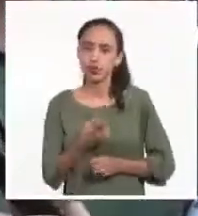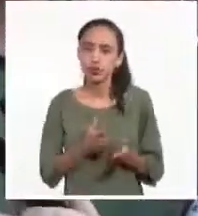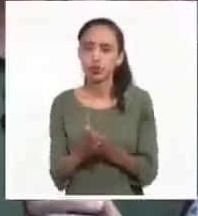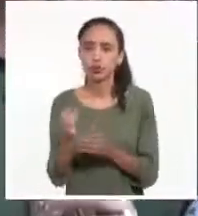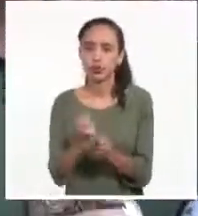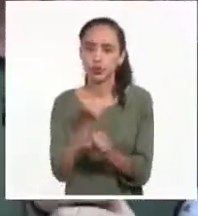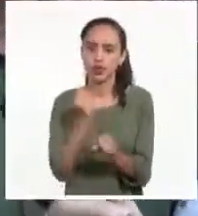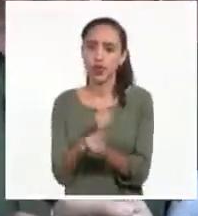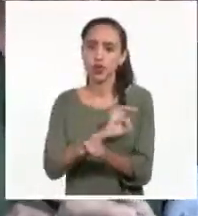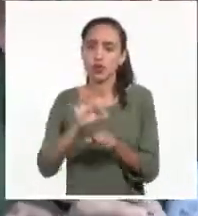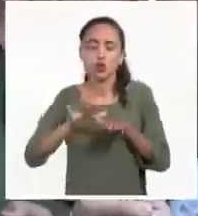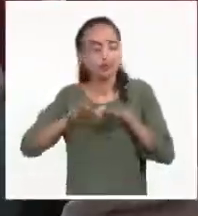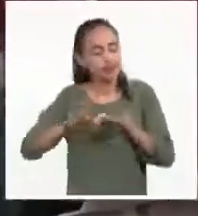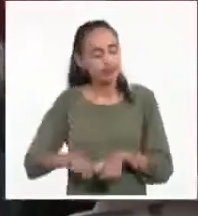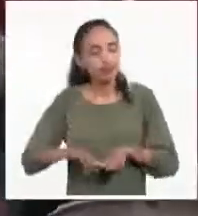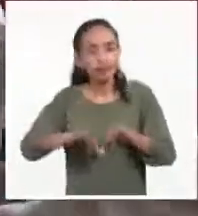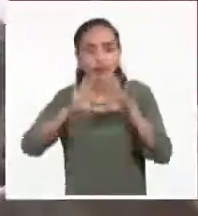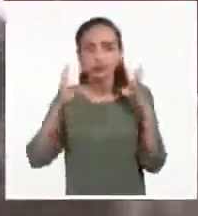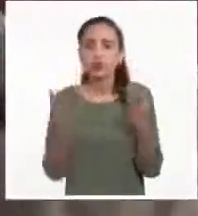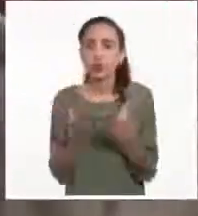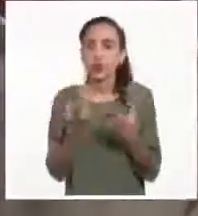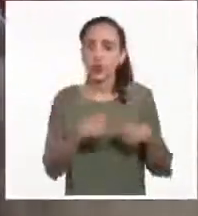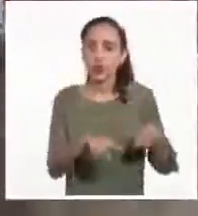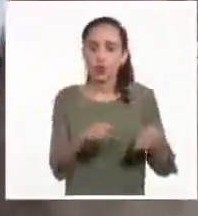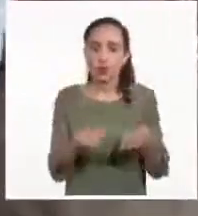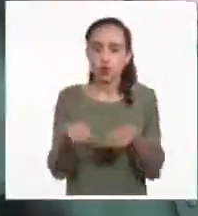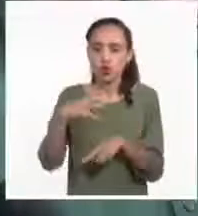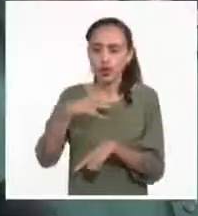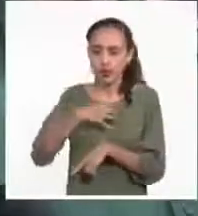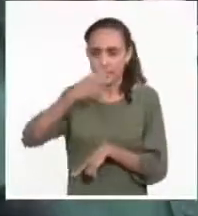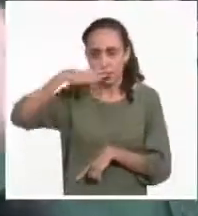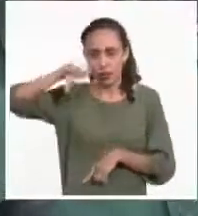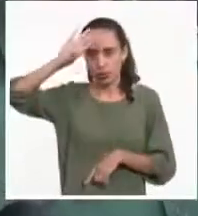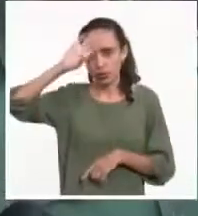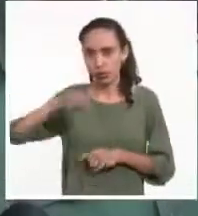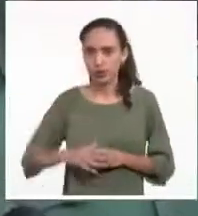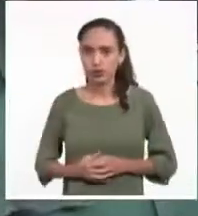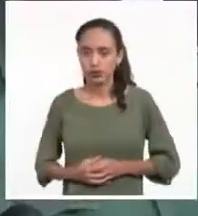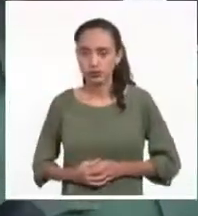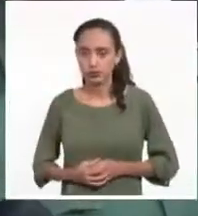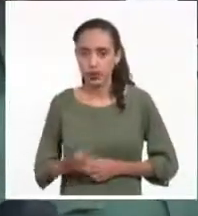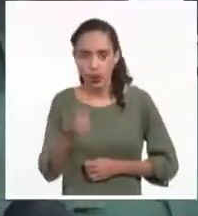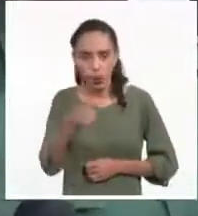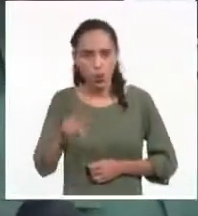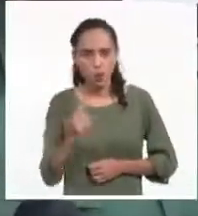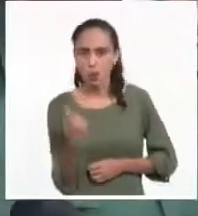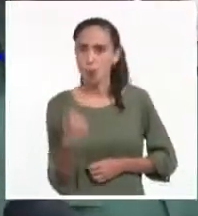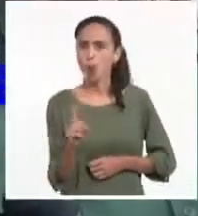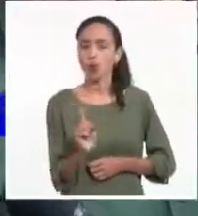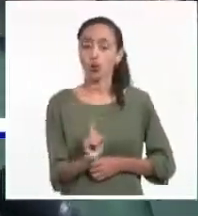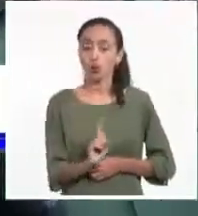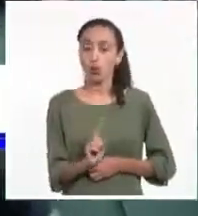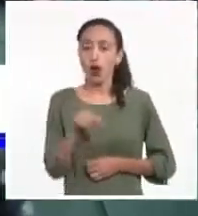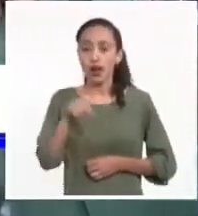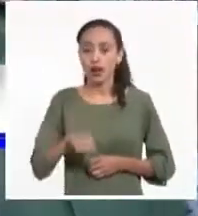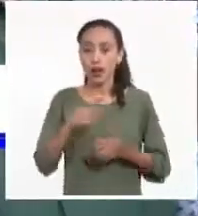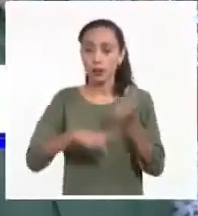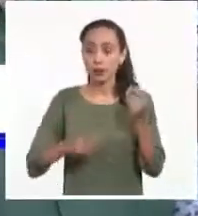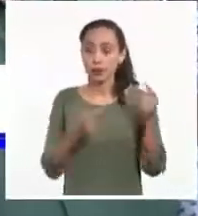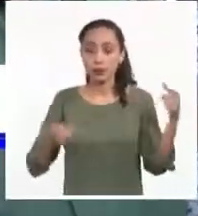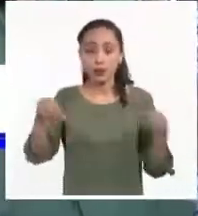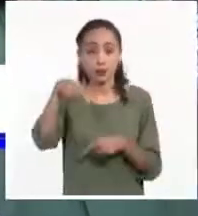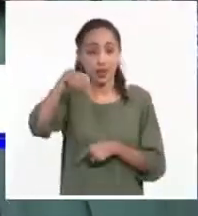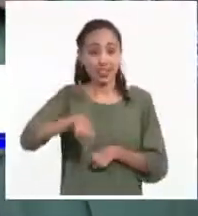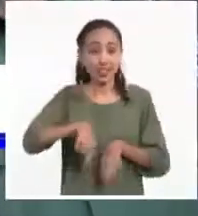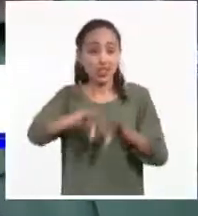trabajando sin descanso con todos los recursos que dispone el país. No están solos. Aquí en la provincia y en particular en